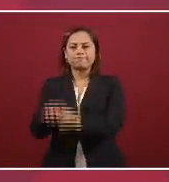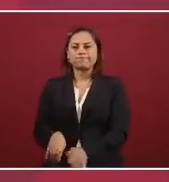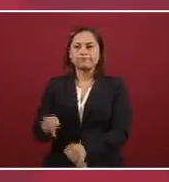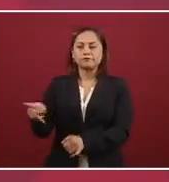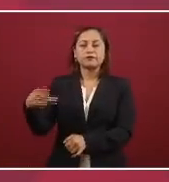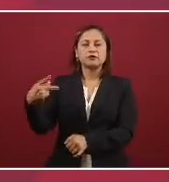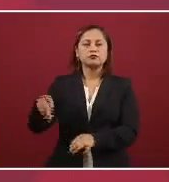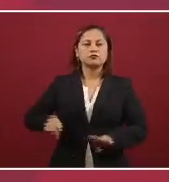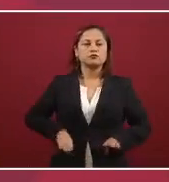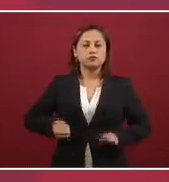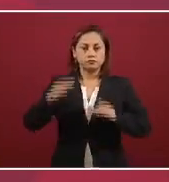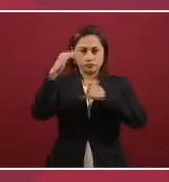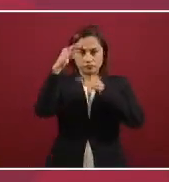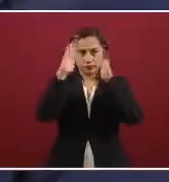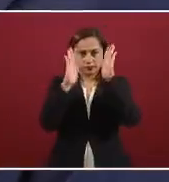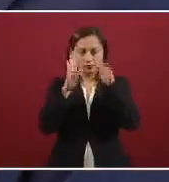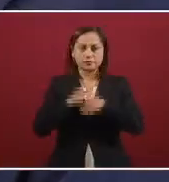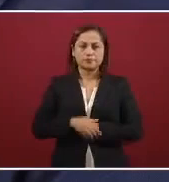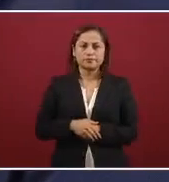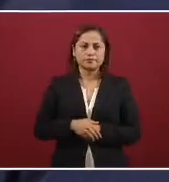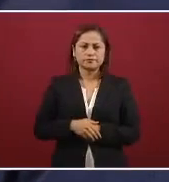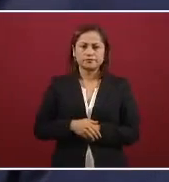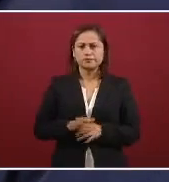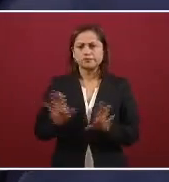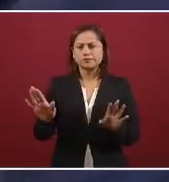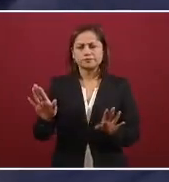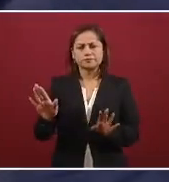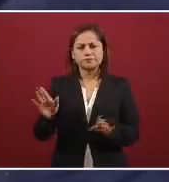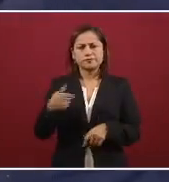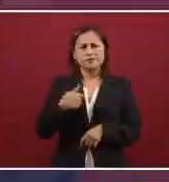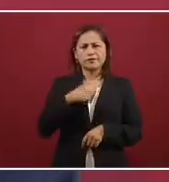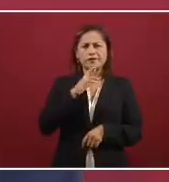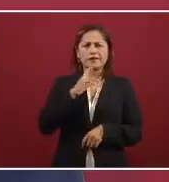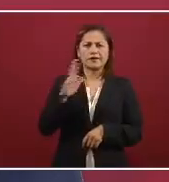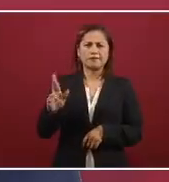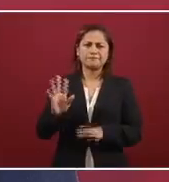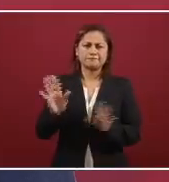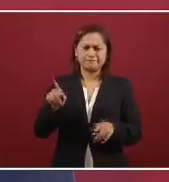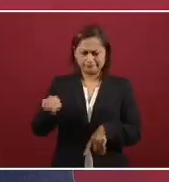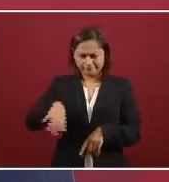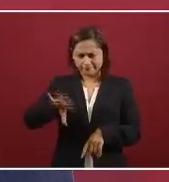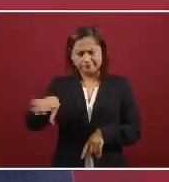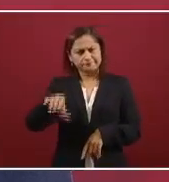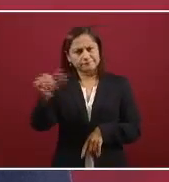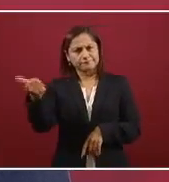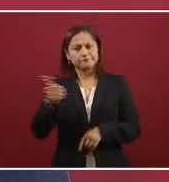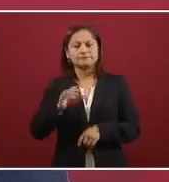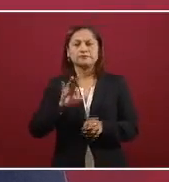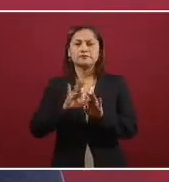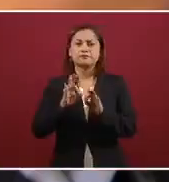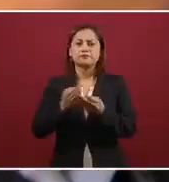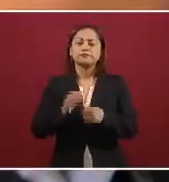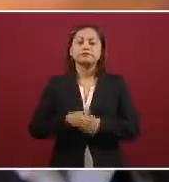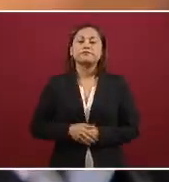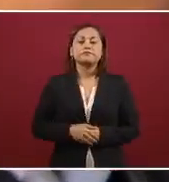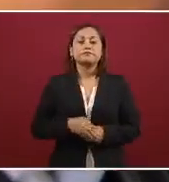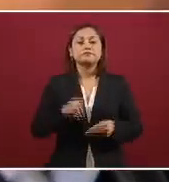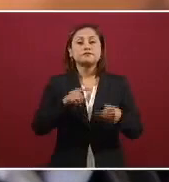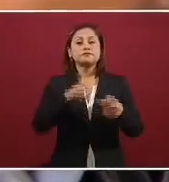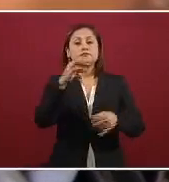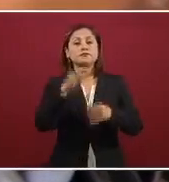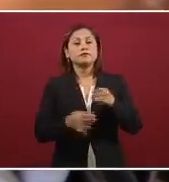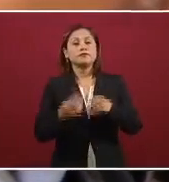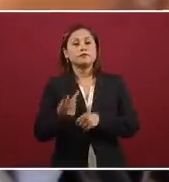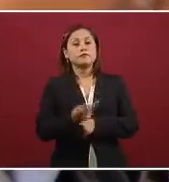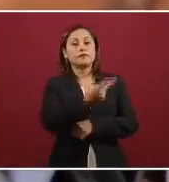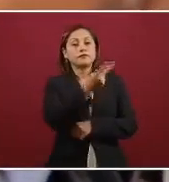conservadores, que le busquen por otro lado, pero no se las voy a poner fácil yo. Y finalmente, presidente, sobre el incremento